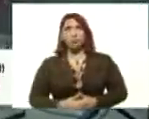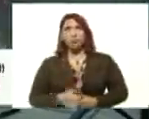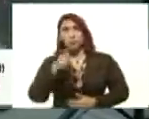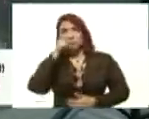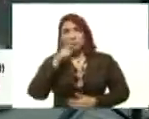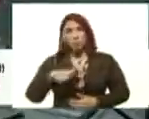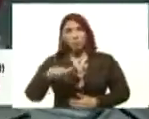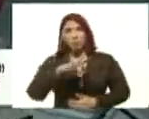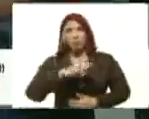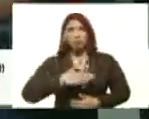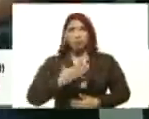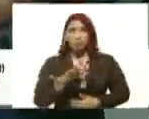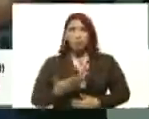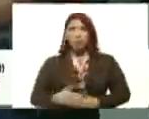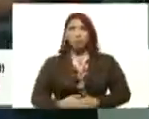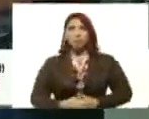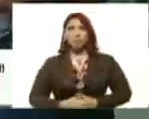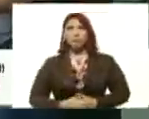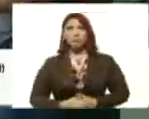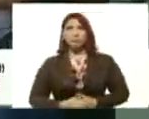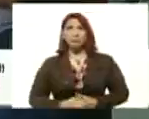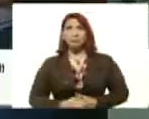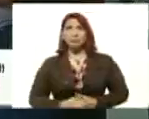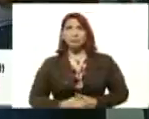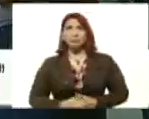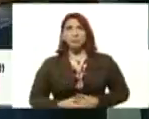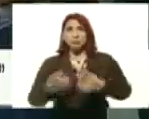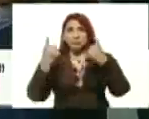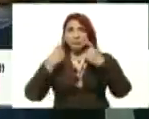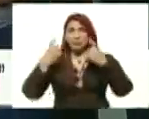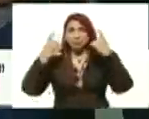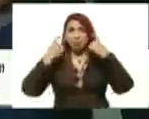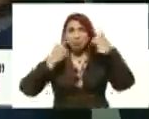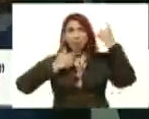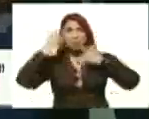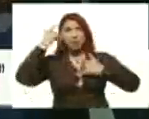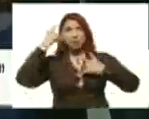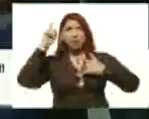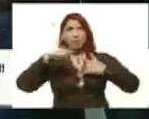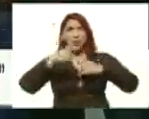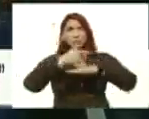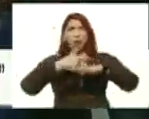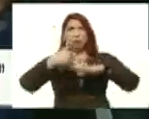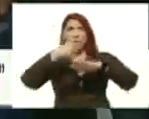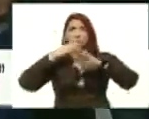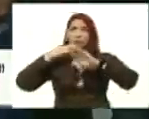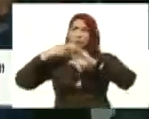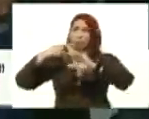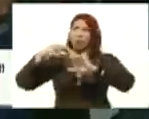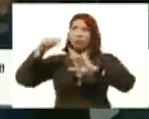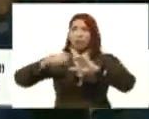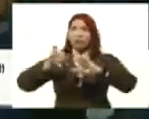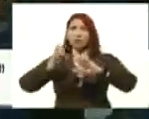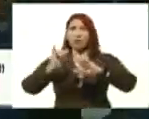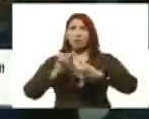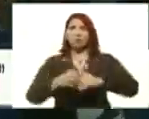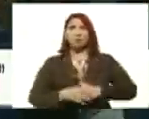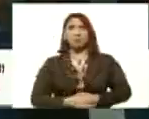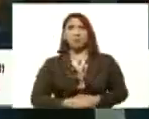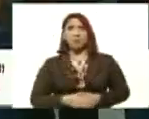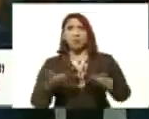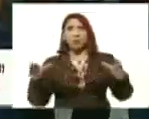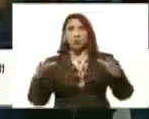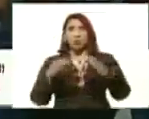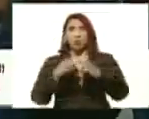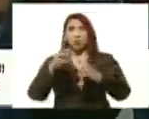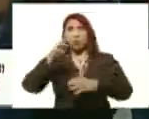puede, presidente. Es el pueblo que nos enseñó nuestro comandante Chávez y un gobierno que le responde. Aquí está, presidente, el Grupo